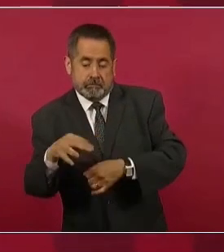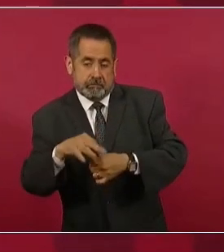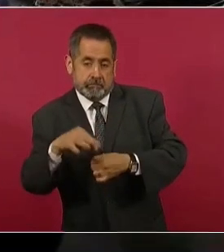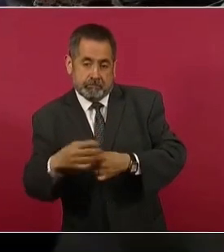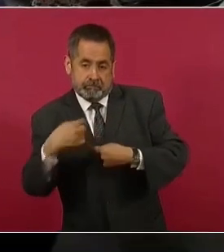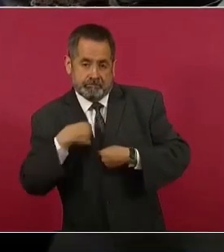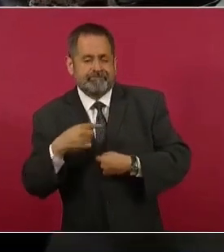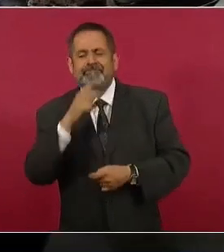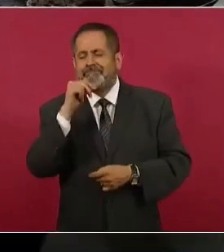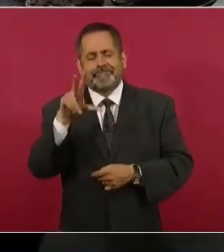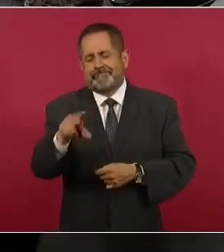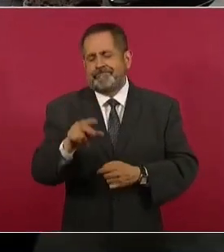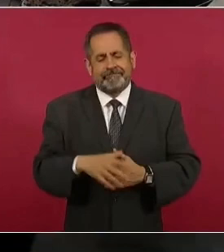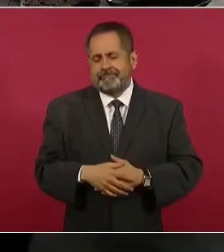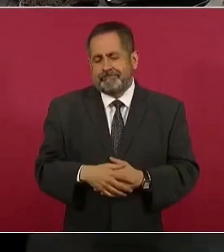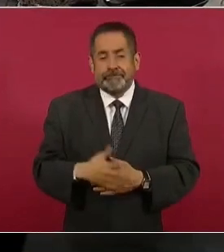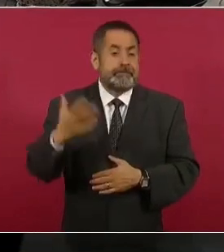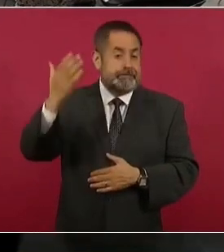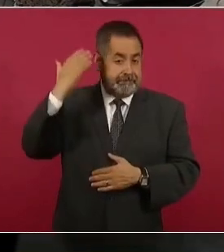En el 2013,